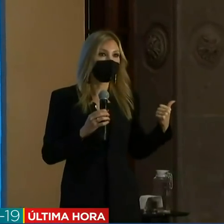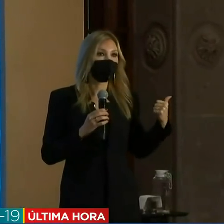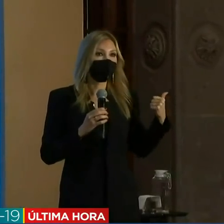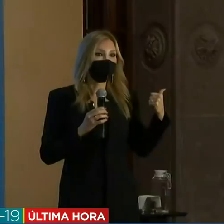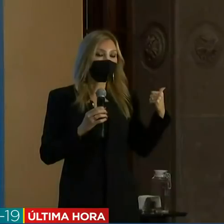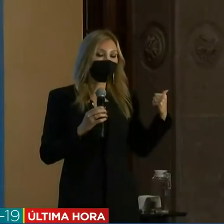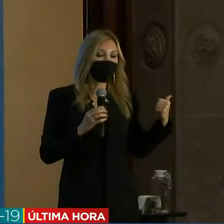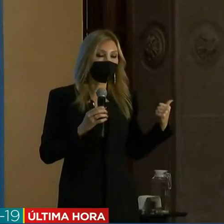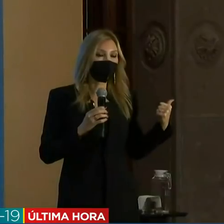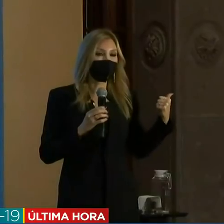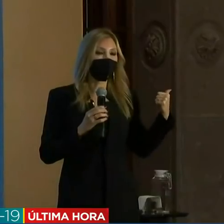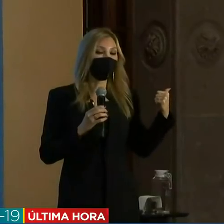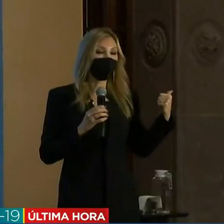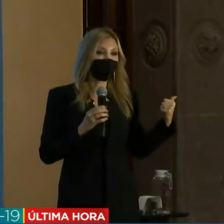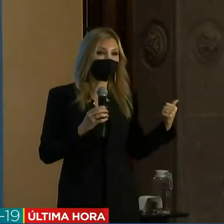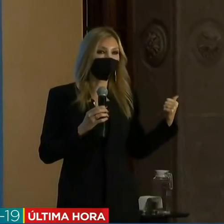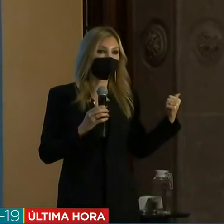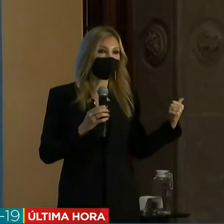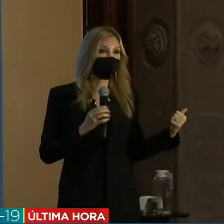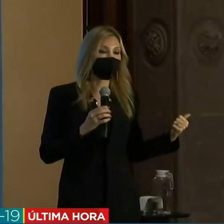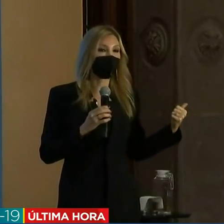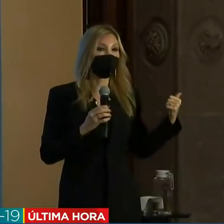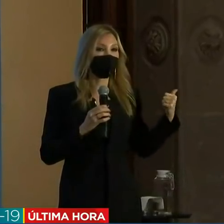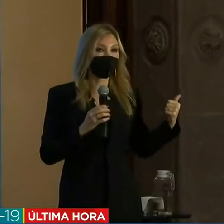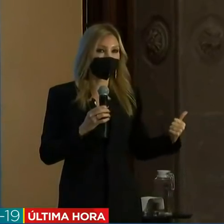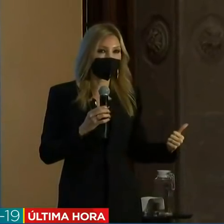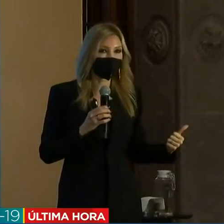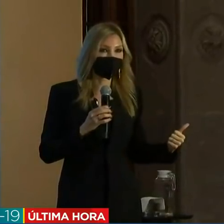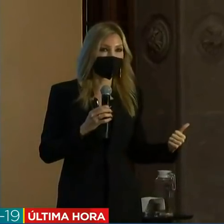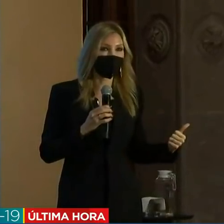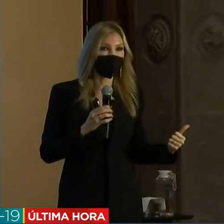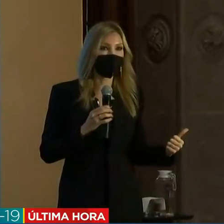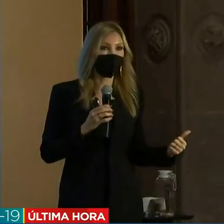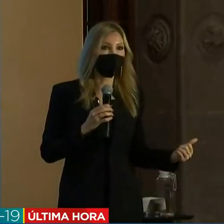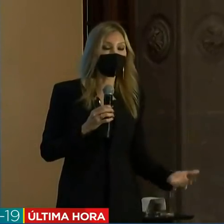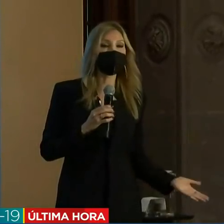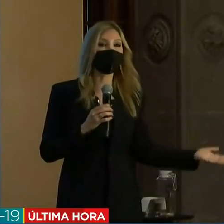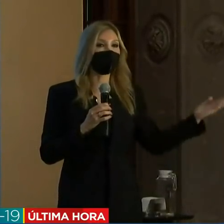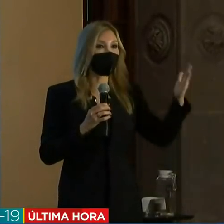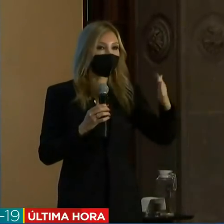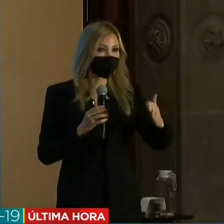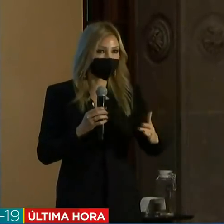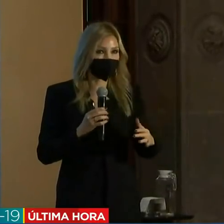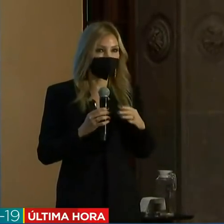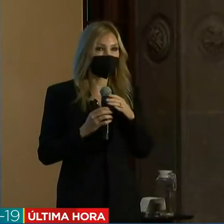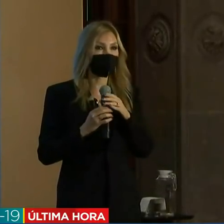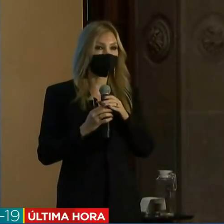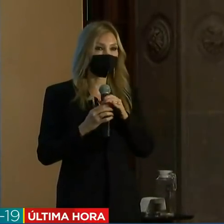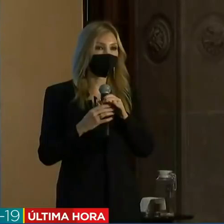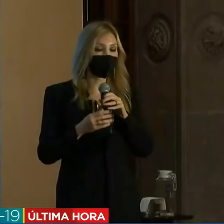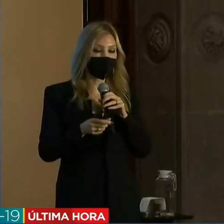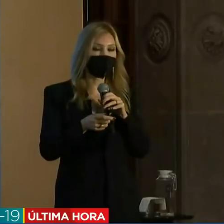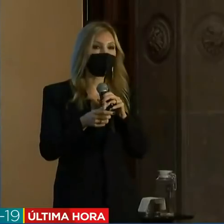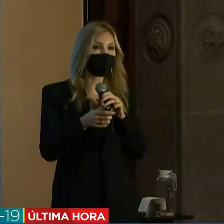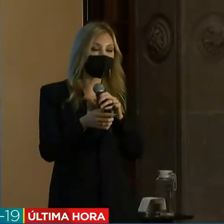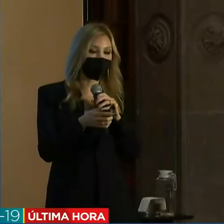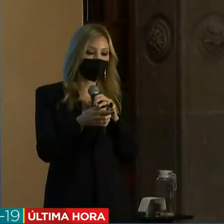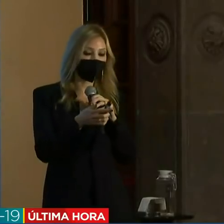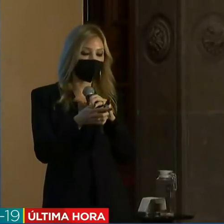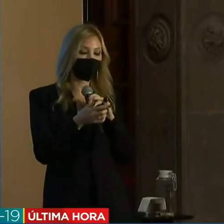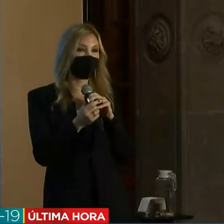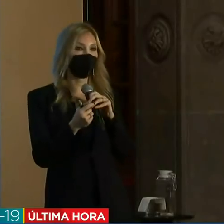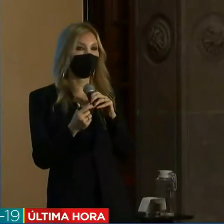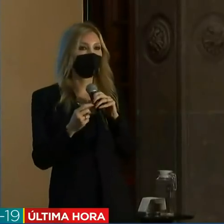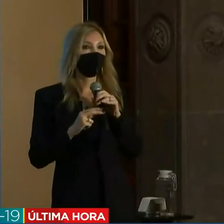buscar acudir a un lugar donde nos puedan completar el esquema o iniciar el esquema en caso de no haberlo